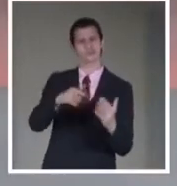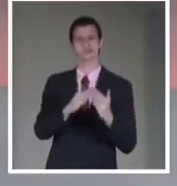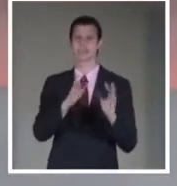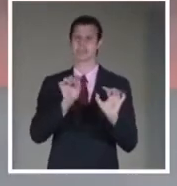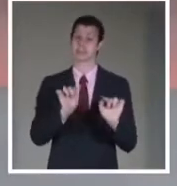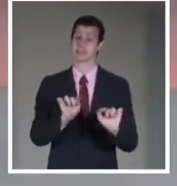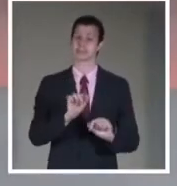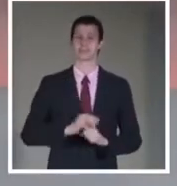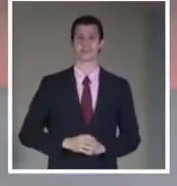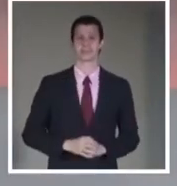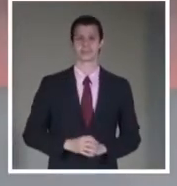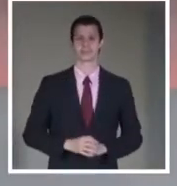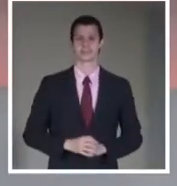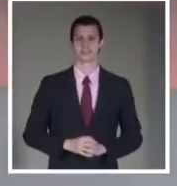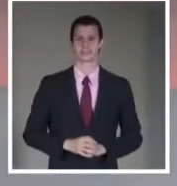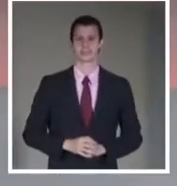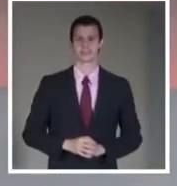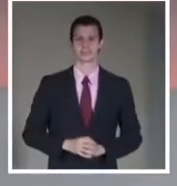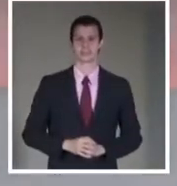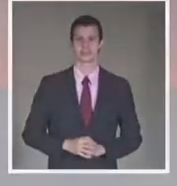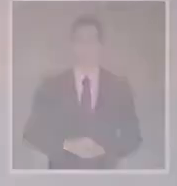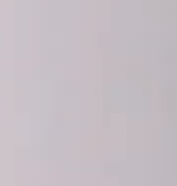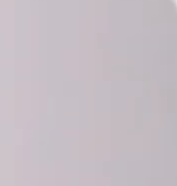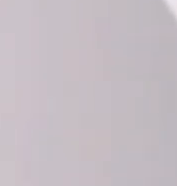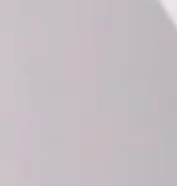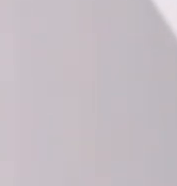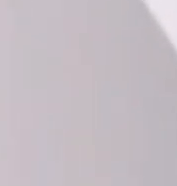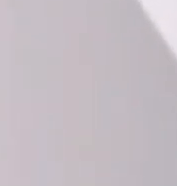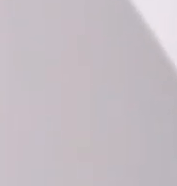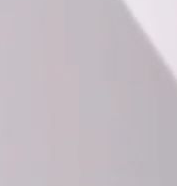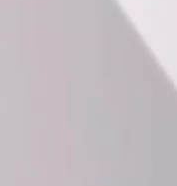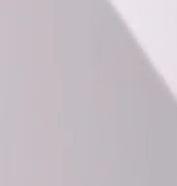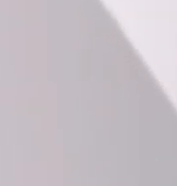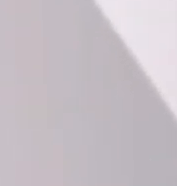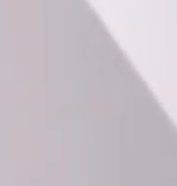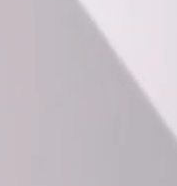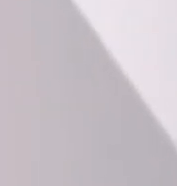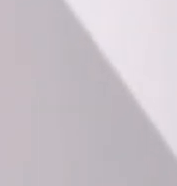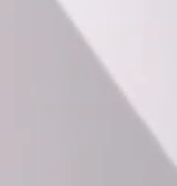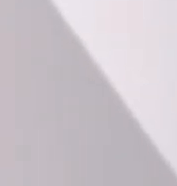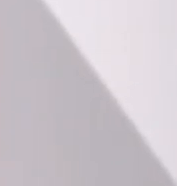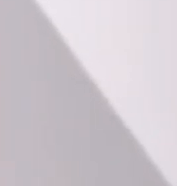terminó la esquina y regresó a la mesa y